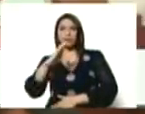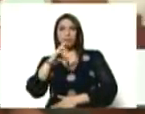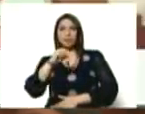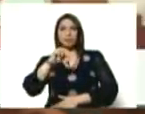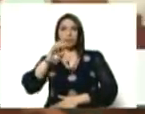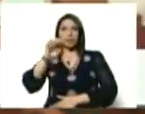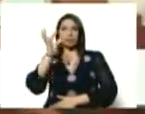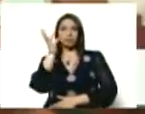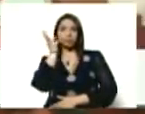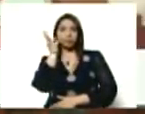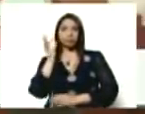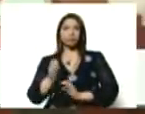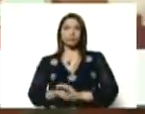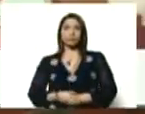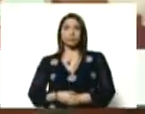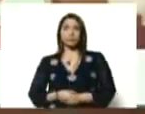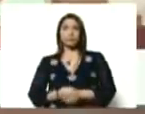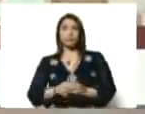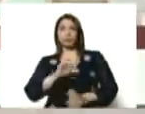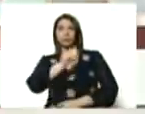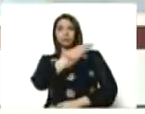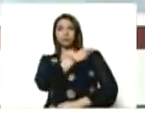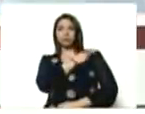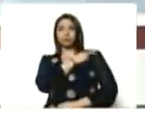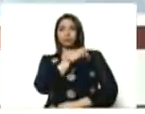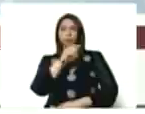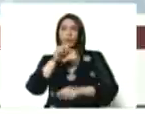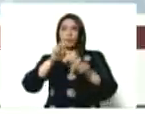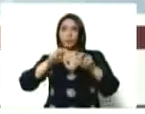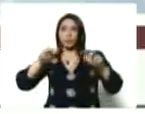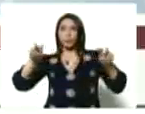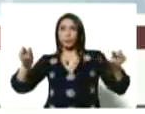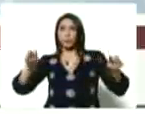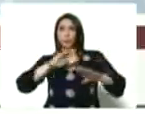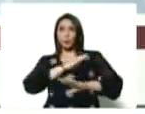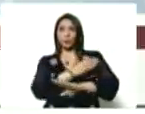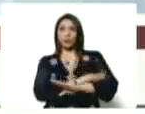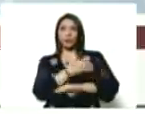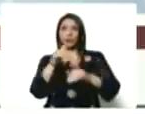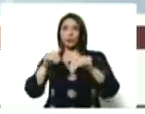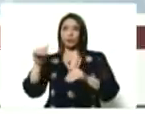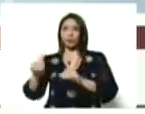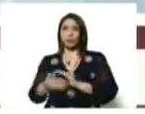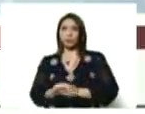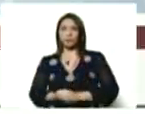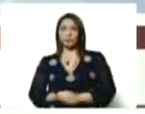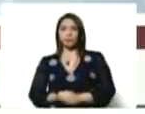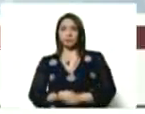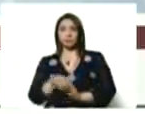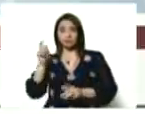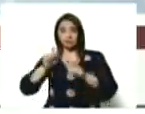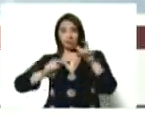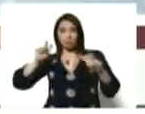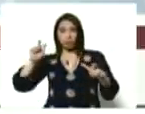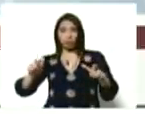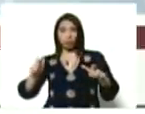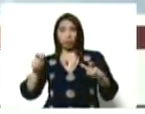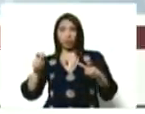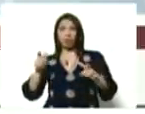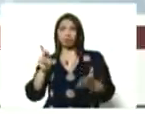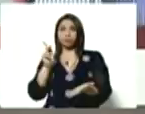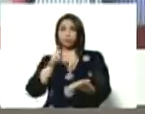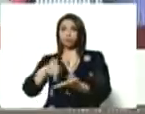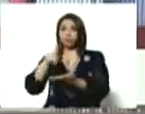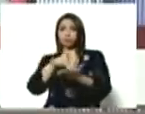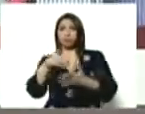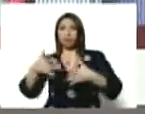Nacional Electoral, los rectores y rectoras que componen el poder electoral, a las personalidades presentes en